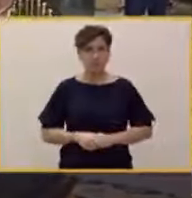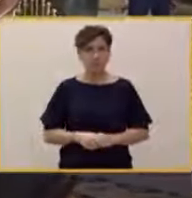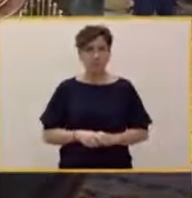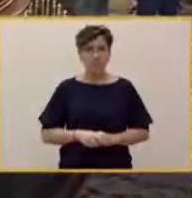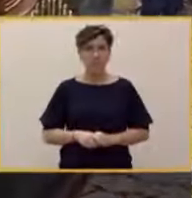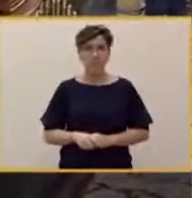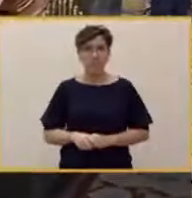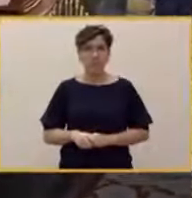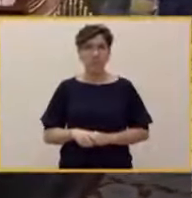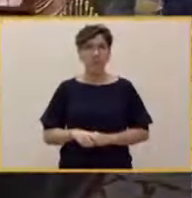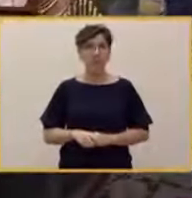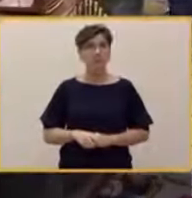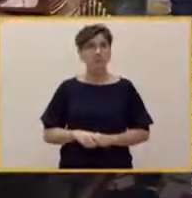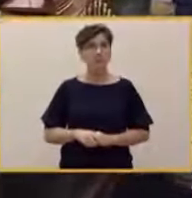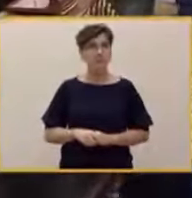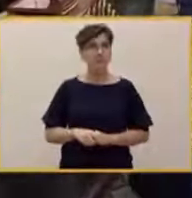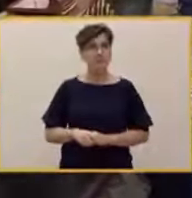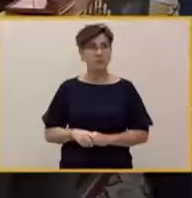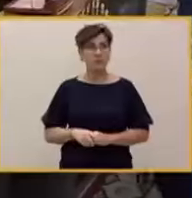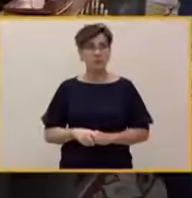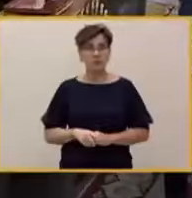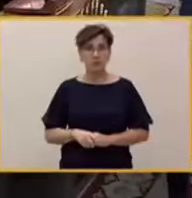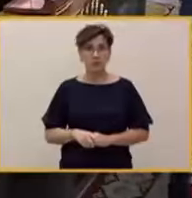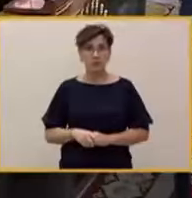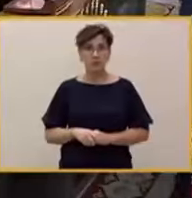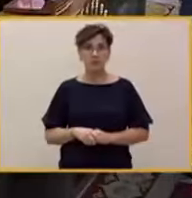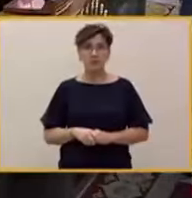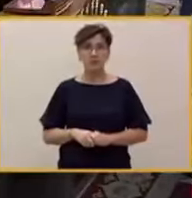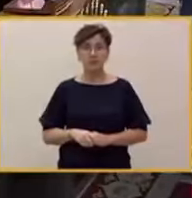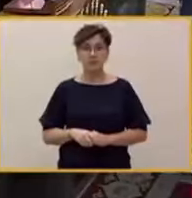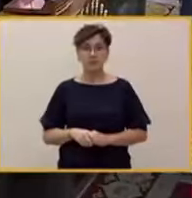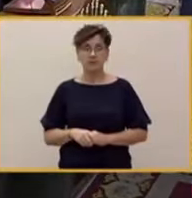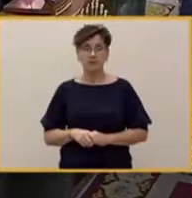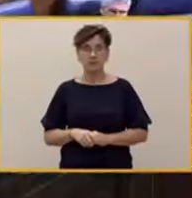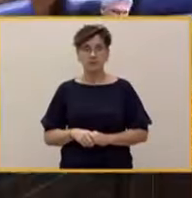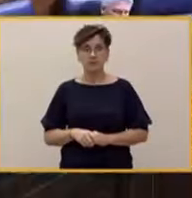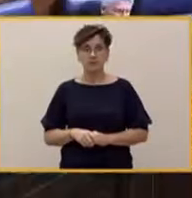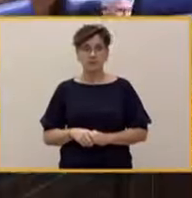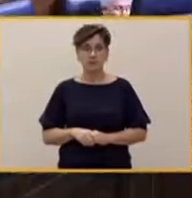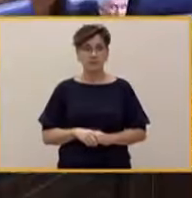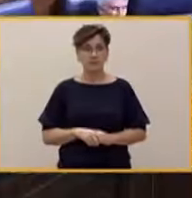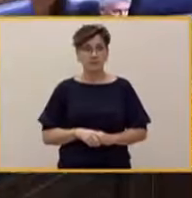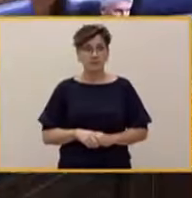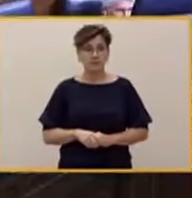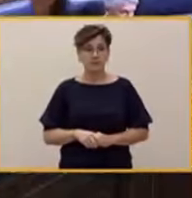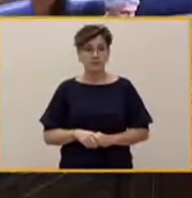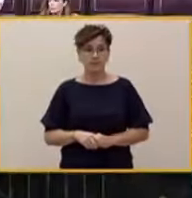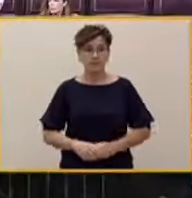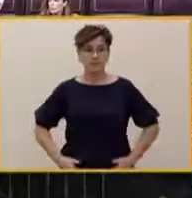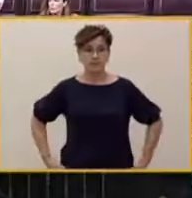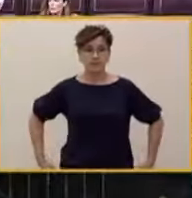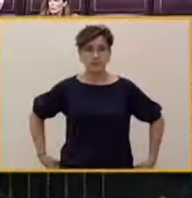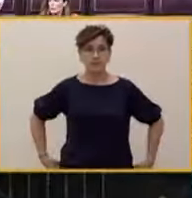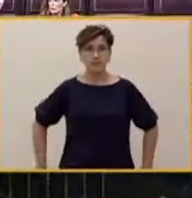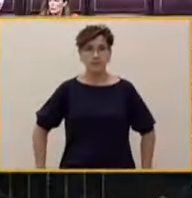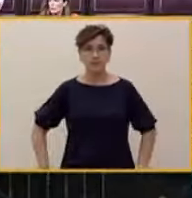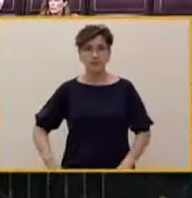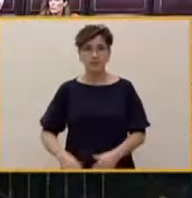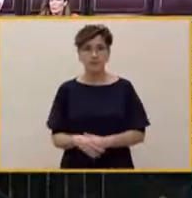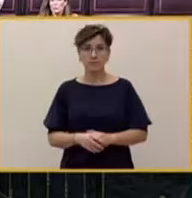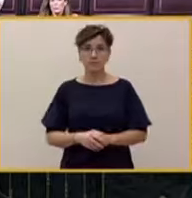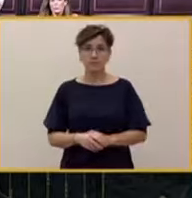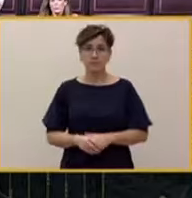Sánchez asumía las posturas de lo que él mismo llamaba ultraderecha, hoy vuelve a asegurar que el efecto llamada es, atención, prosperidad. Que viene el